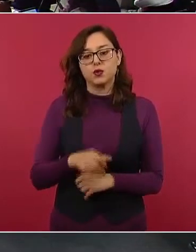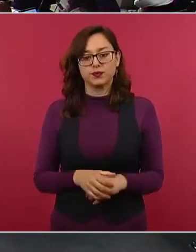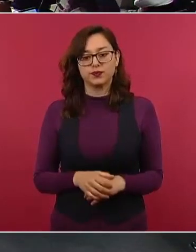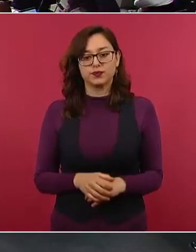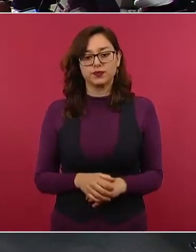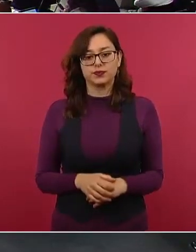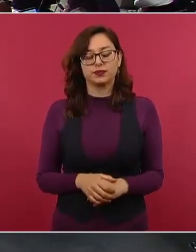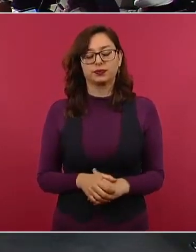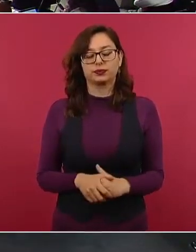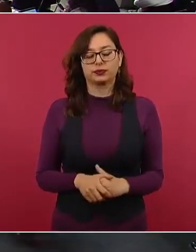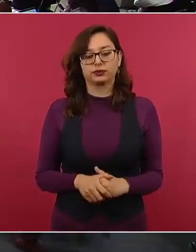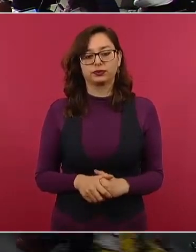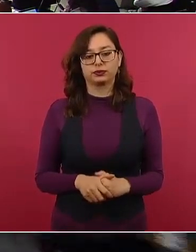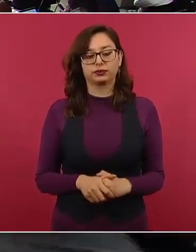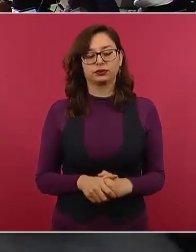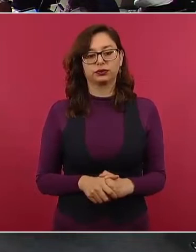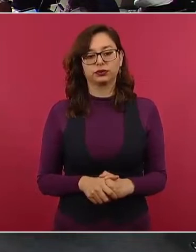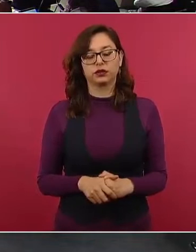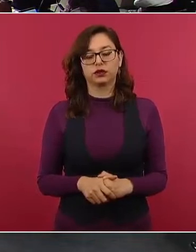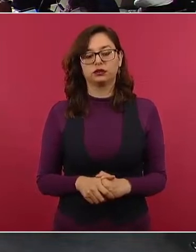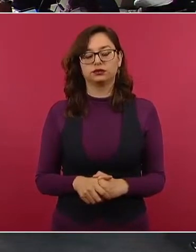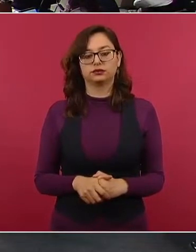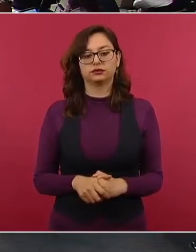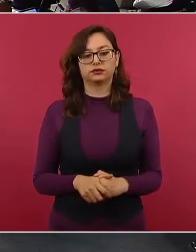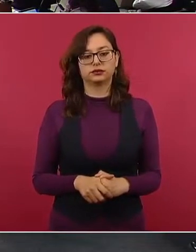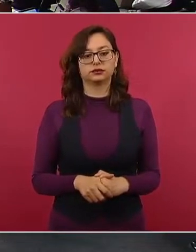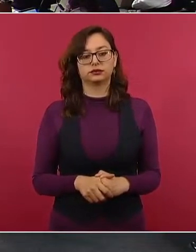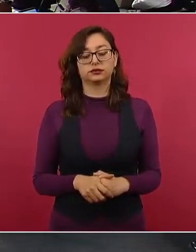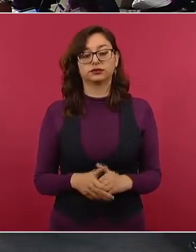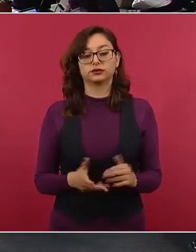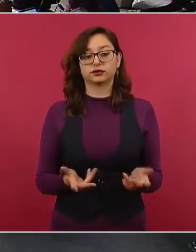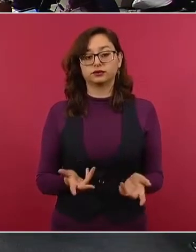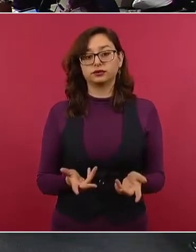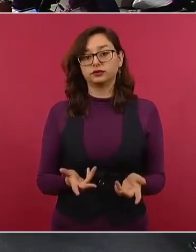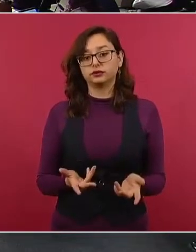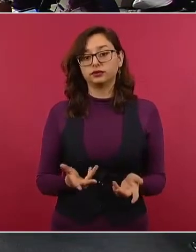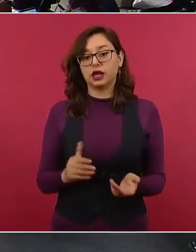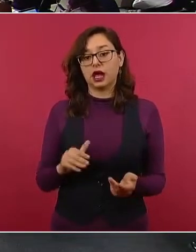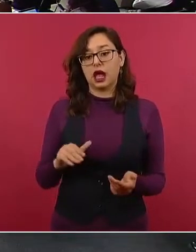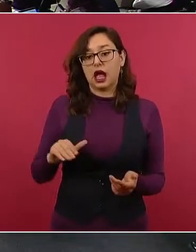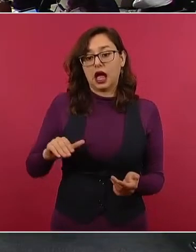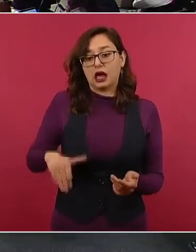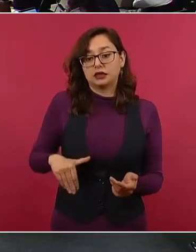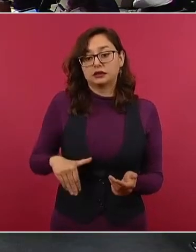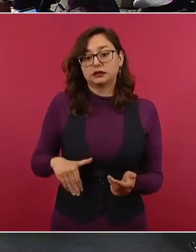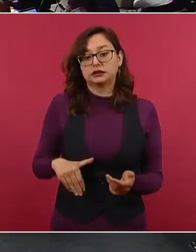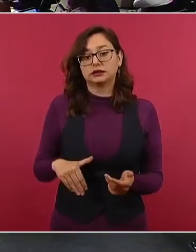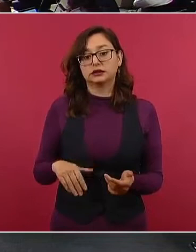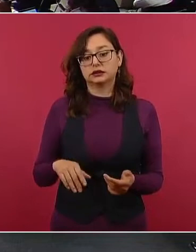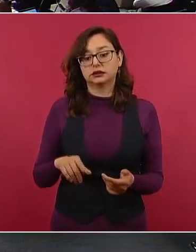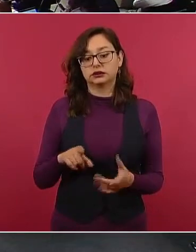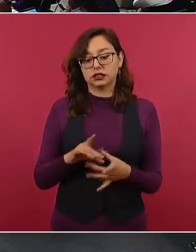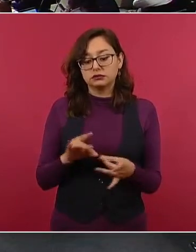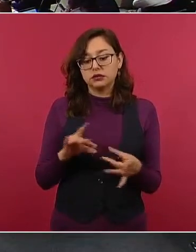Exterior. Señor, usted mencionó a un personaje que junto con Salinas de